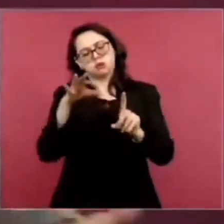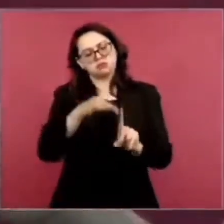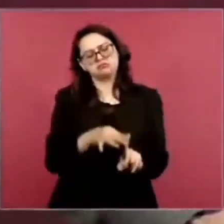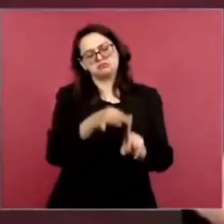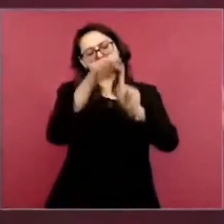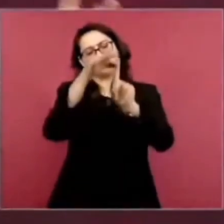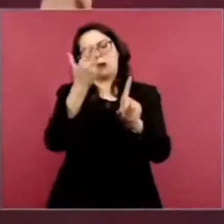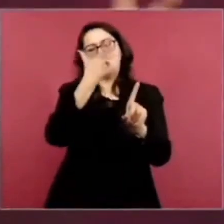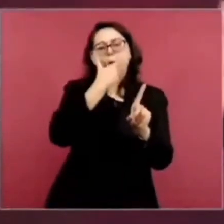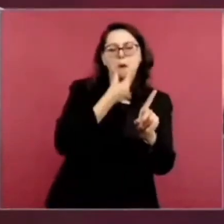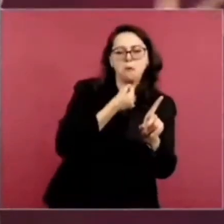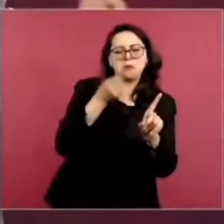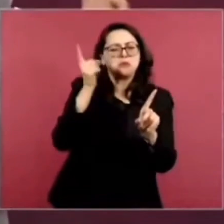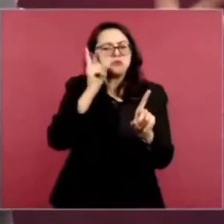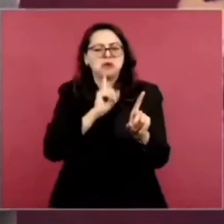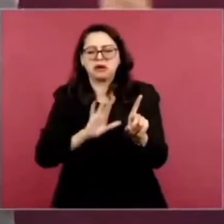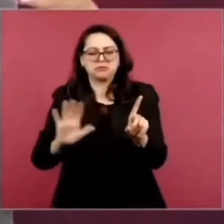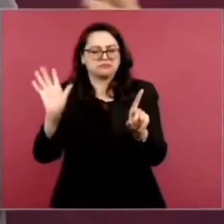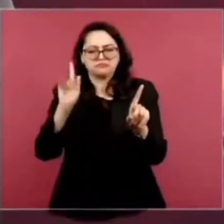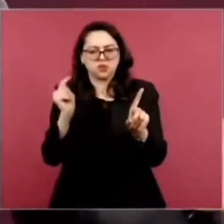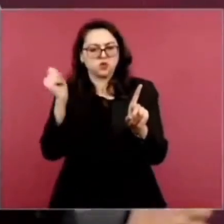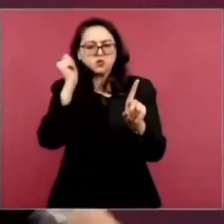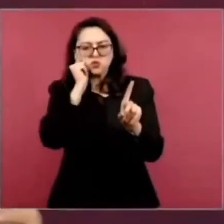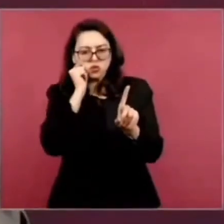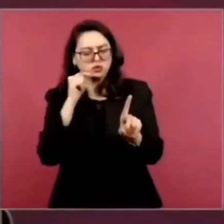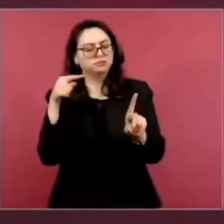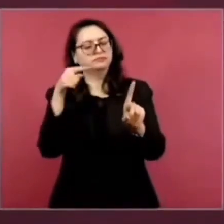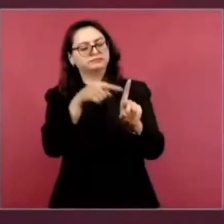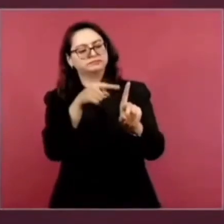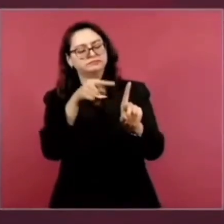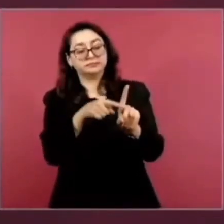se reúnen firmas y se solicita